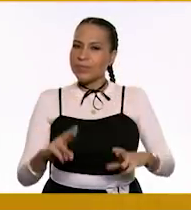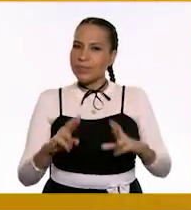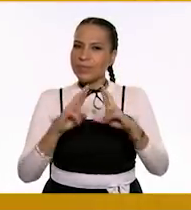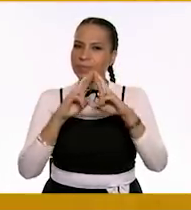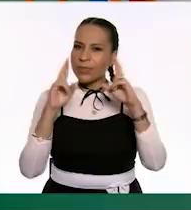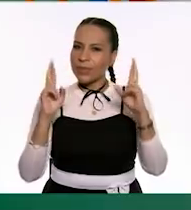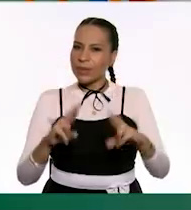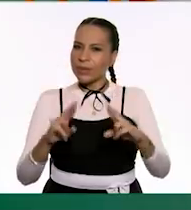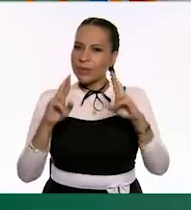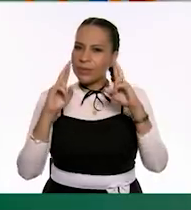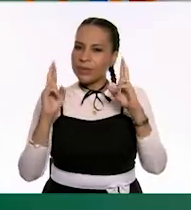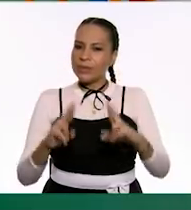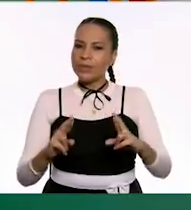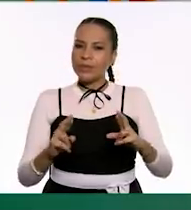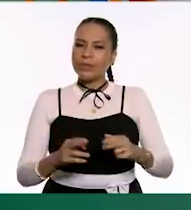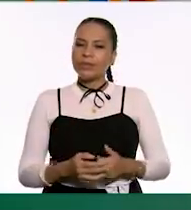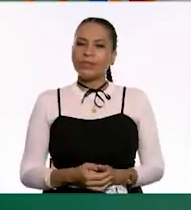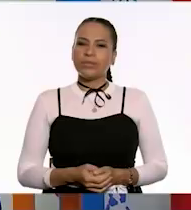¡Truenos!